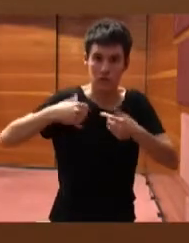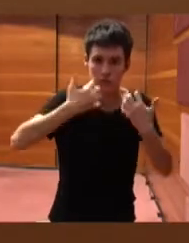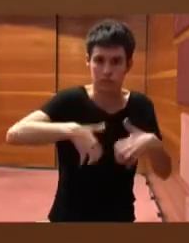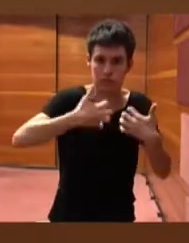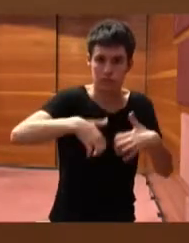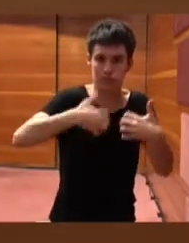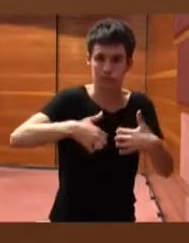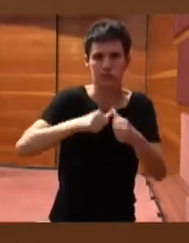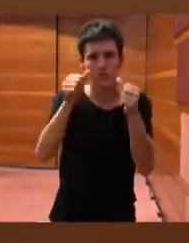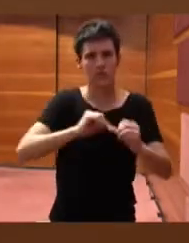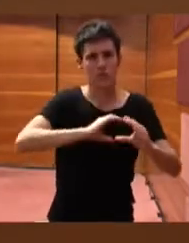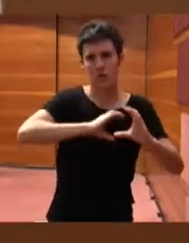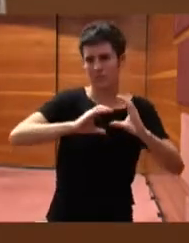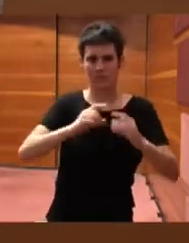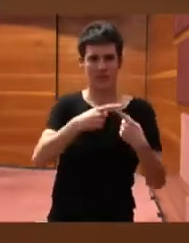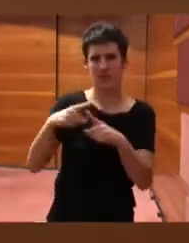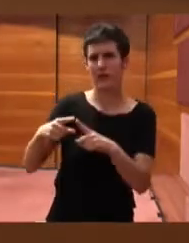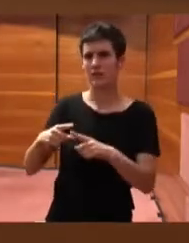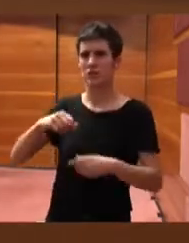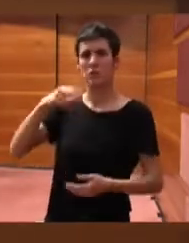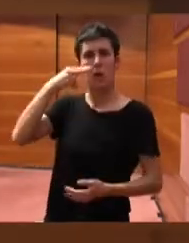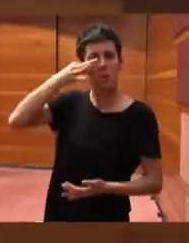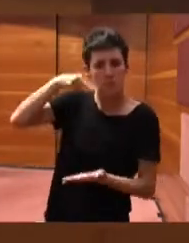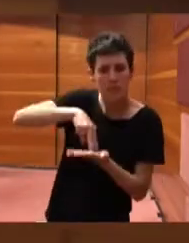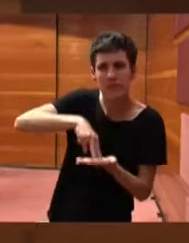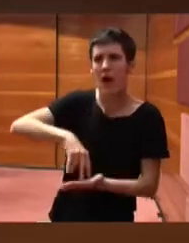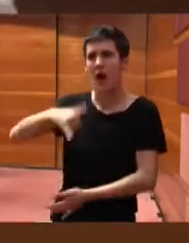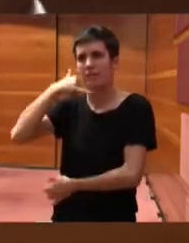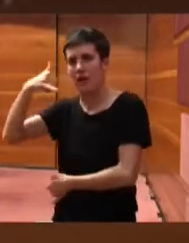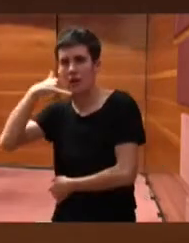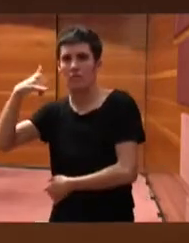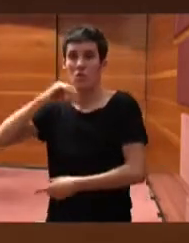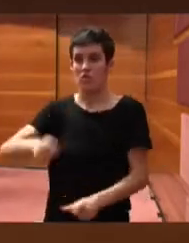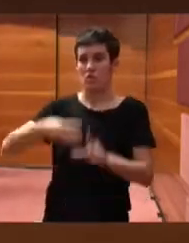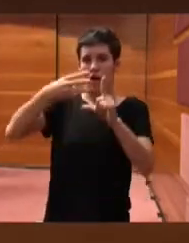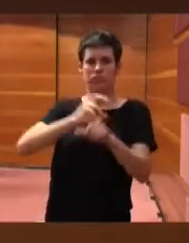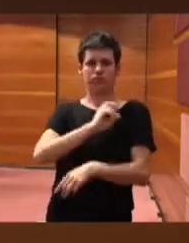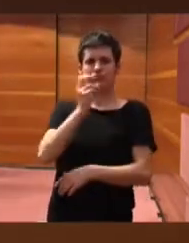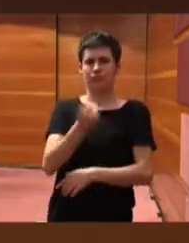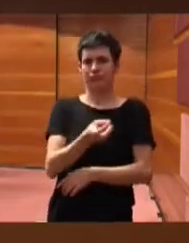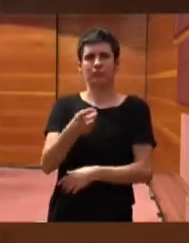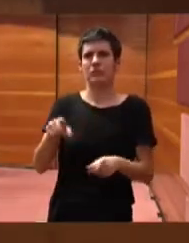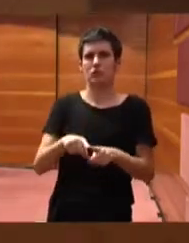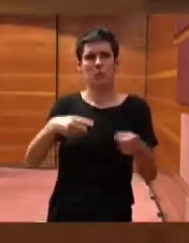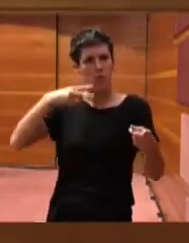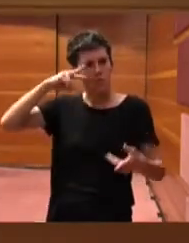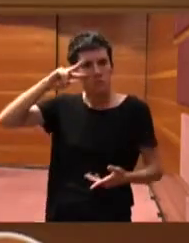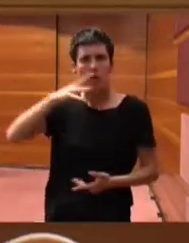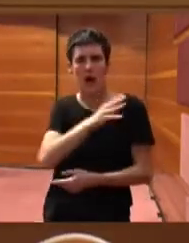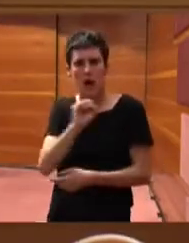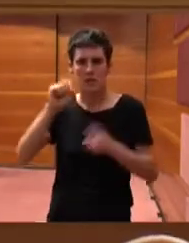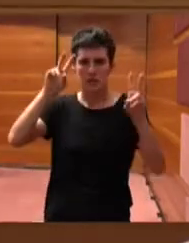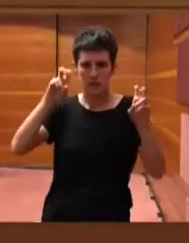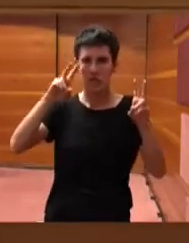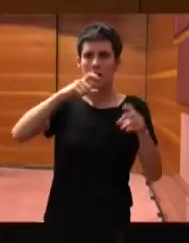manera multicanal, presencialmente, por teléfono, que son en la web, que son especialistas en